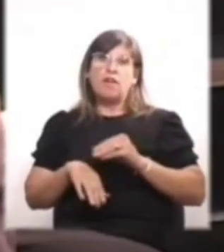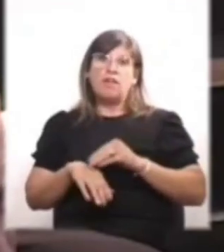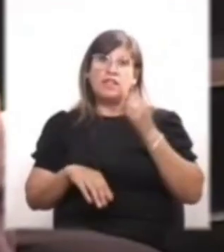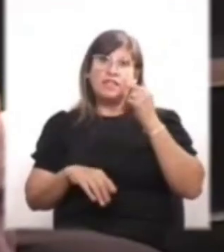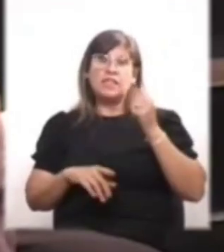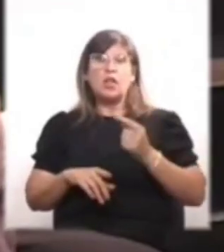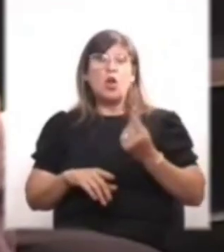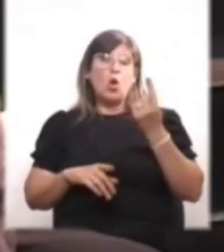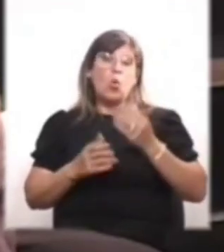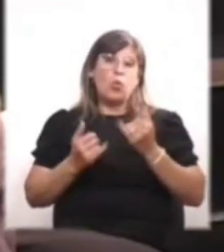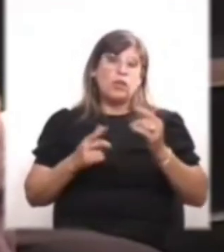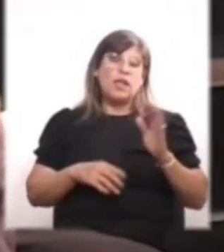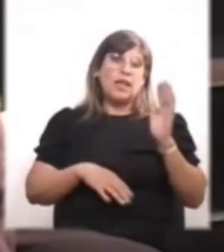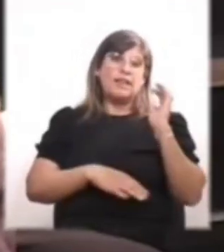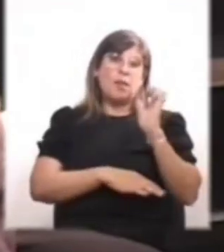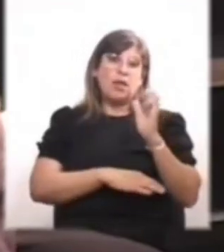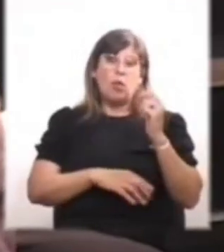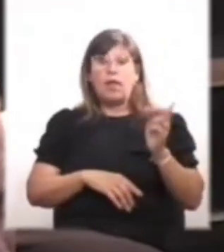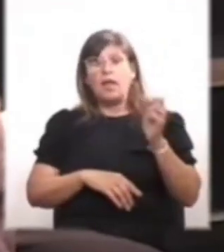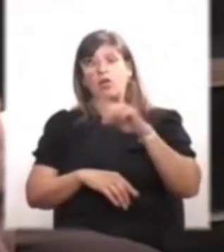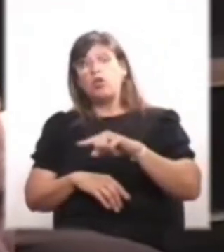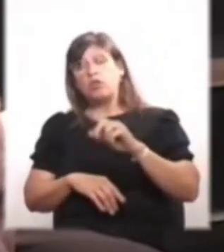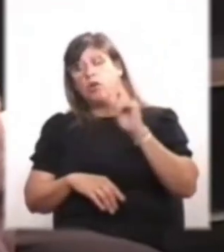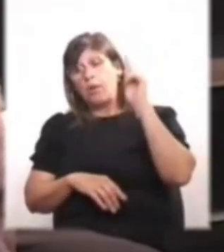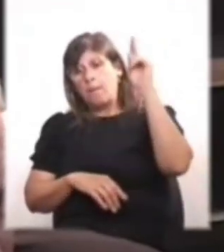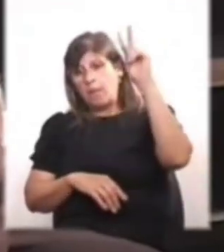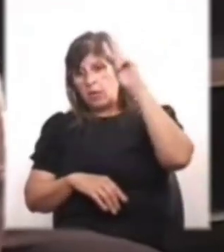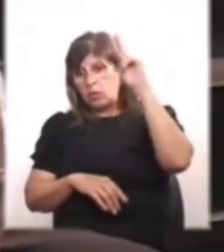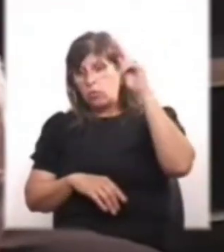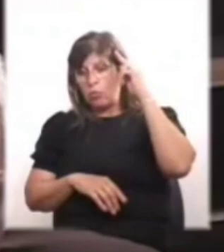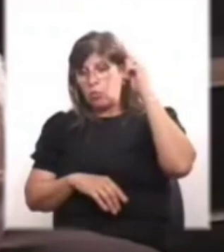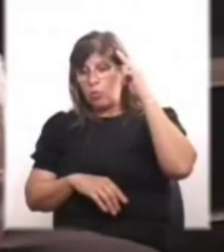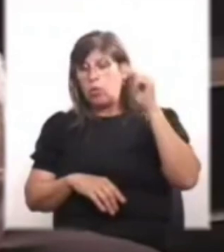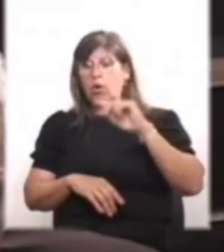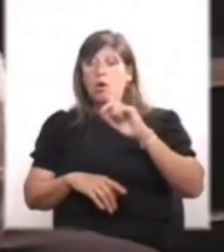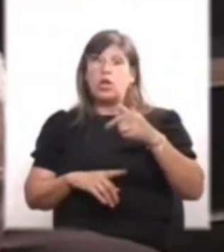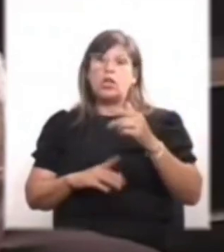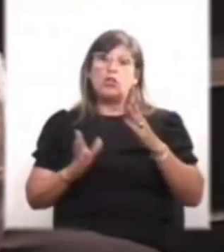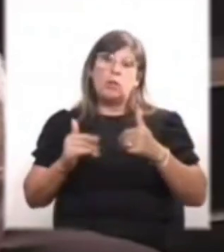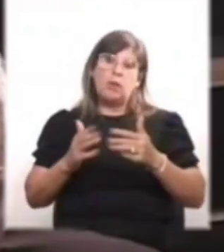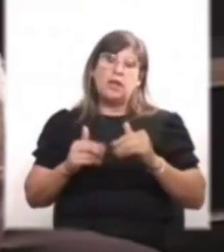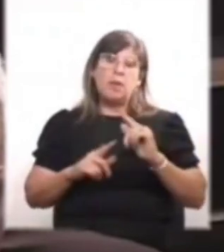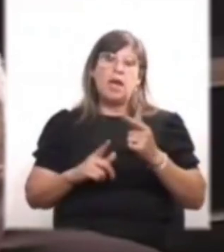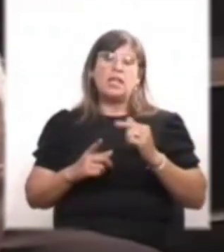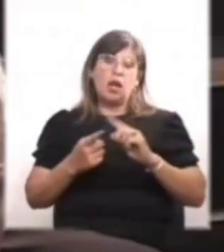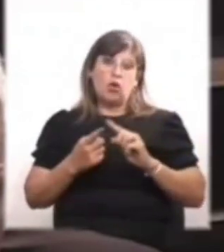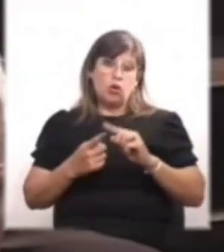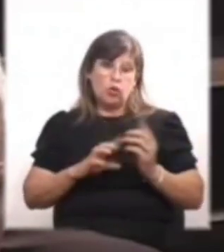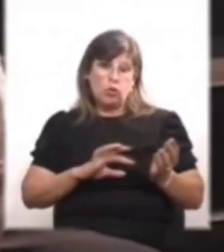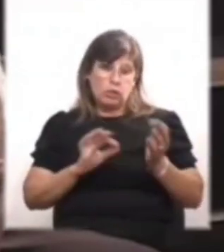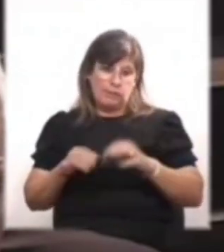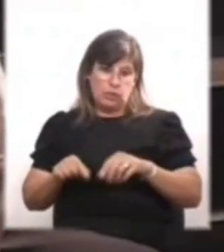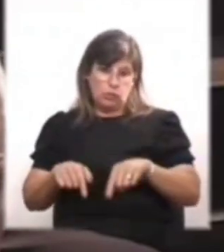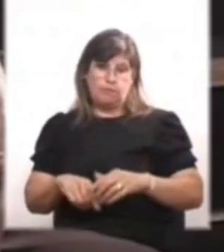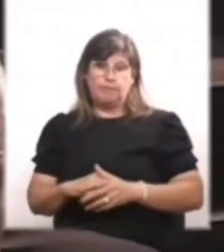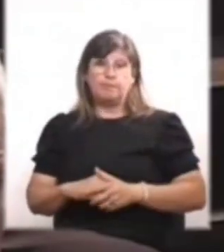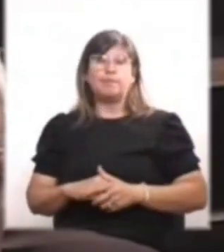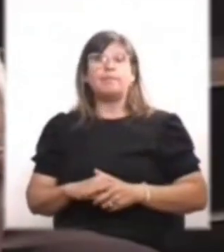estaba en Ecuador, la otra semana estaba en Perú, la otra semana estaba en Panamá, hasta que pudo arreglar y venir.